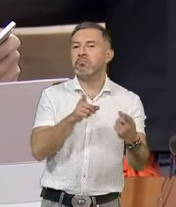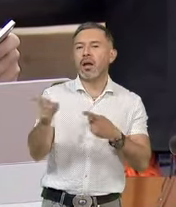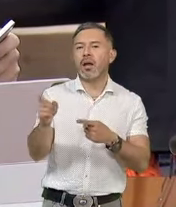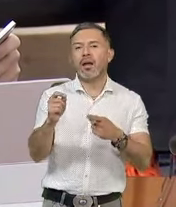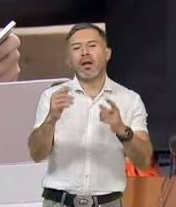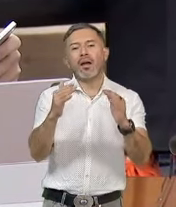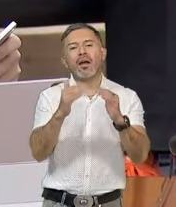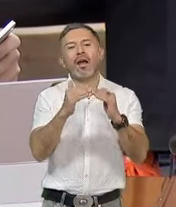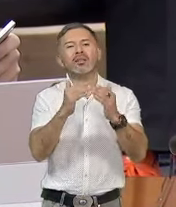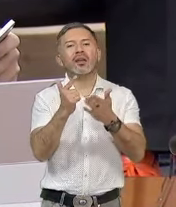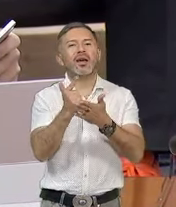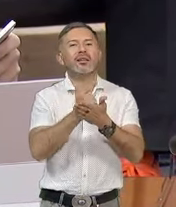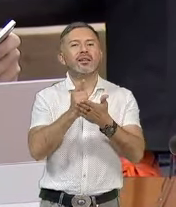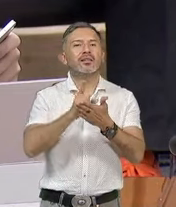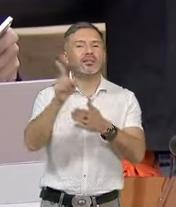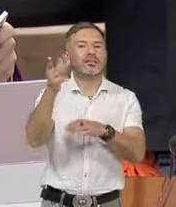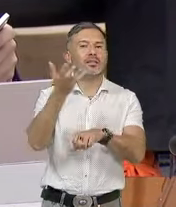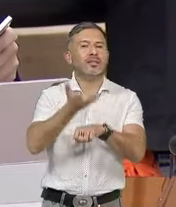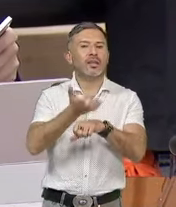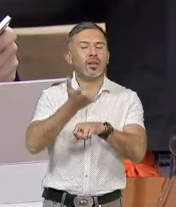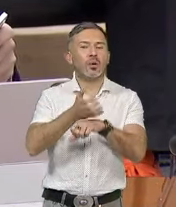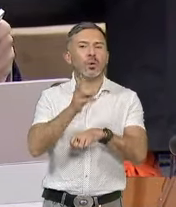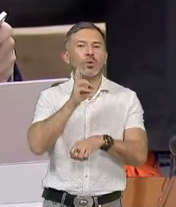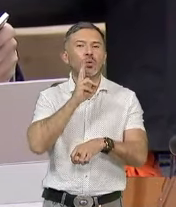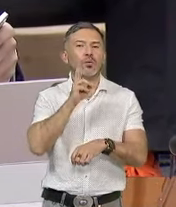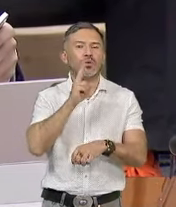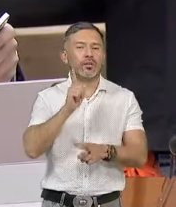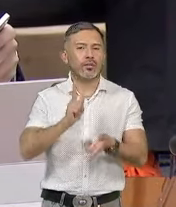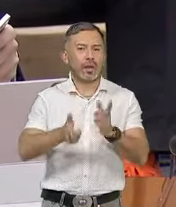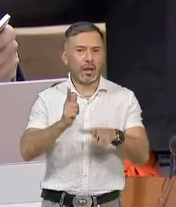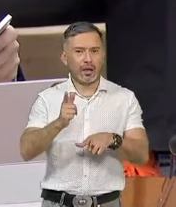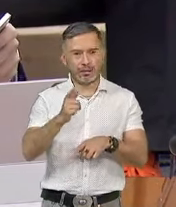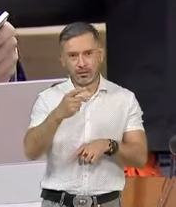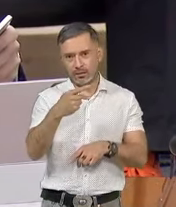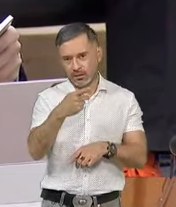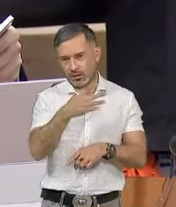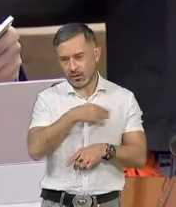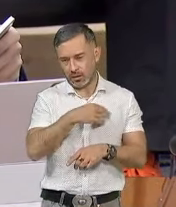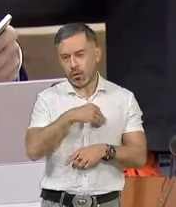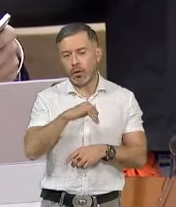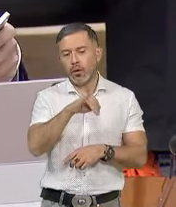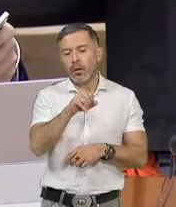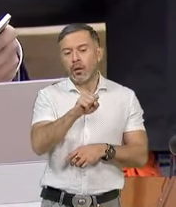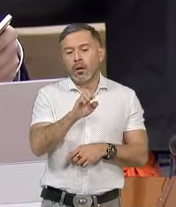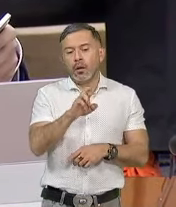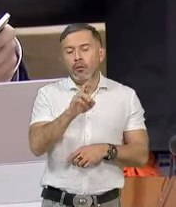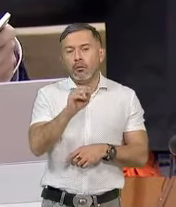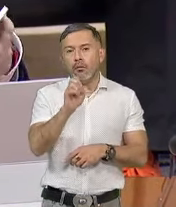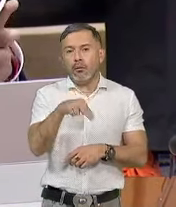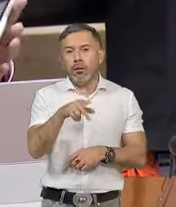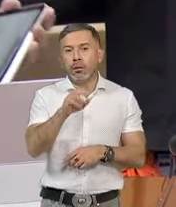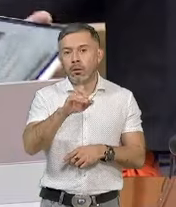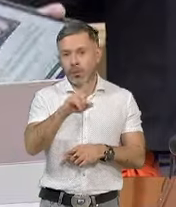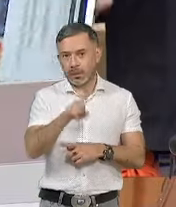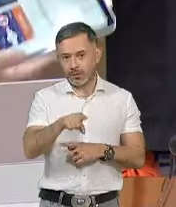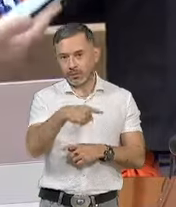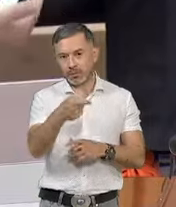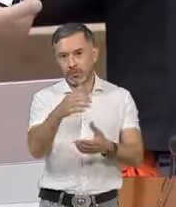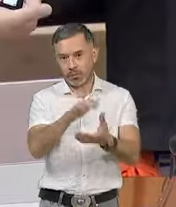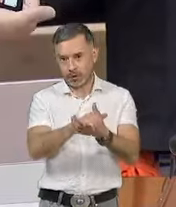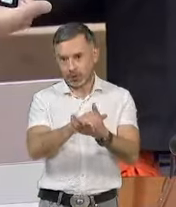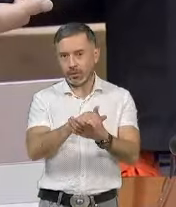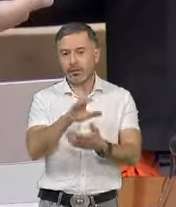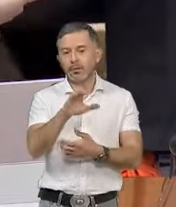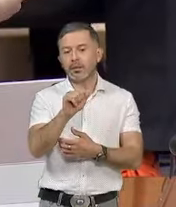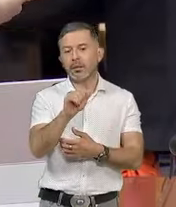gris en Houston tjas de José Ramón López Beltrán y su esposa caroly Adams